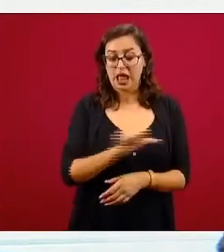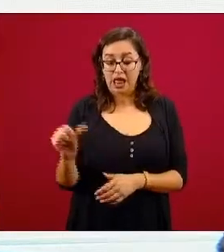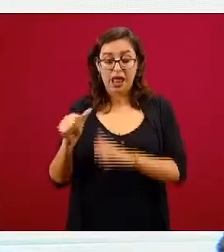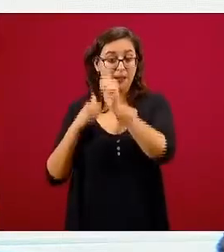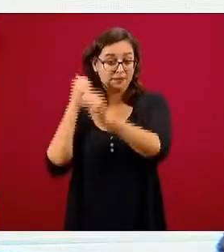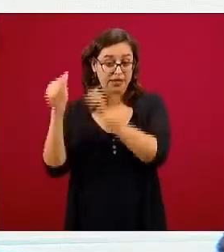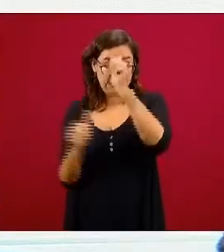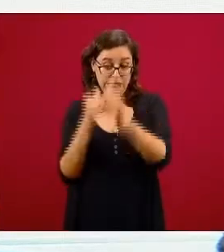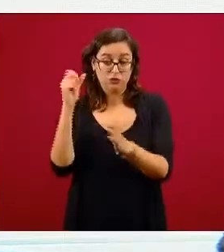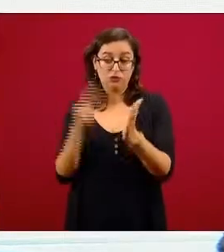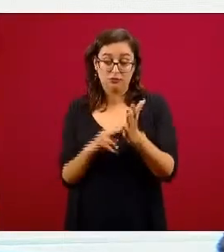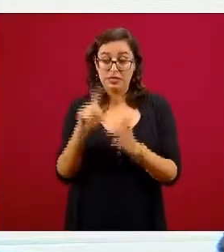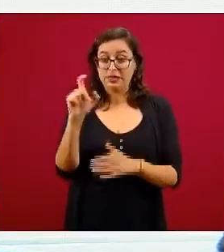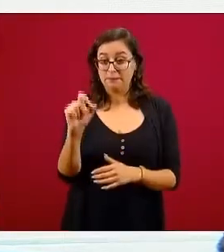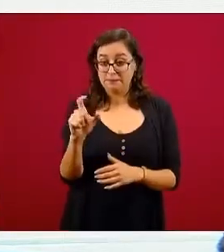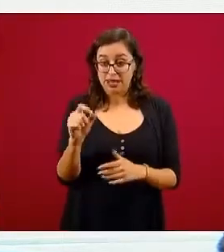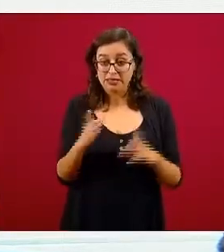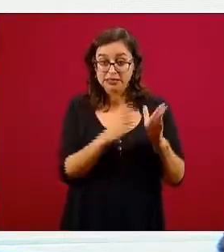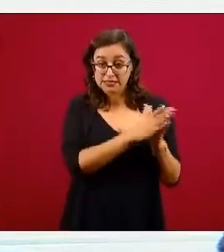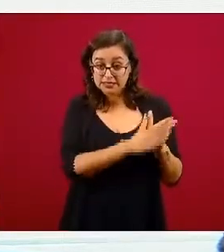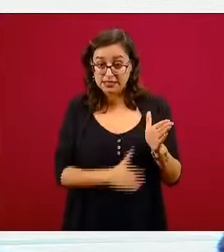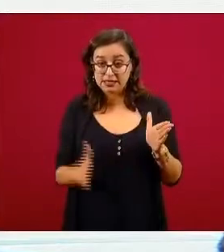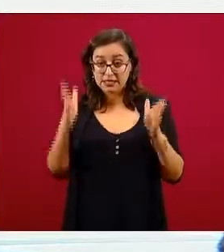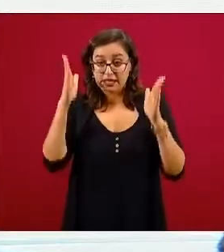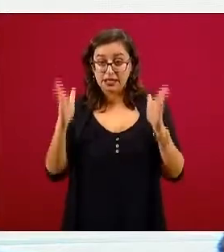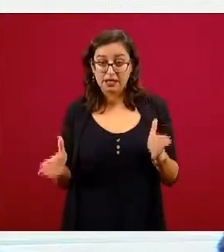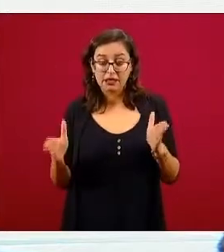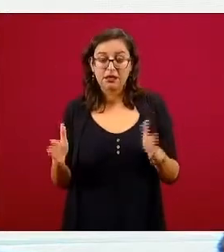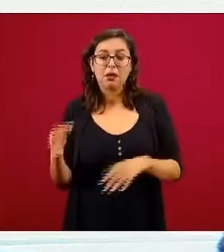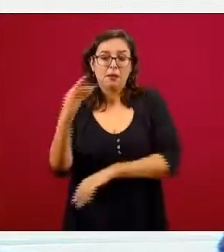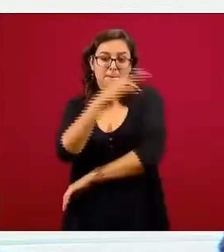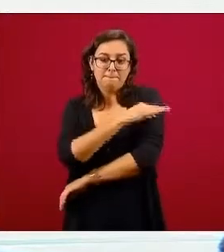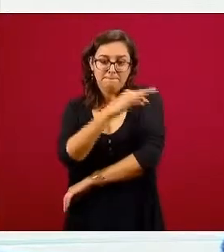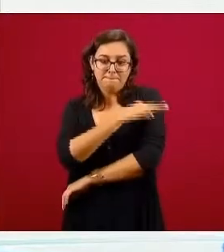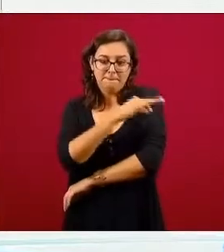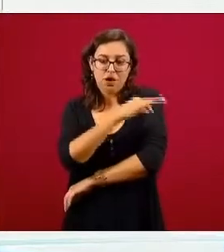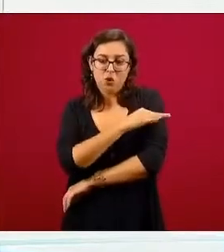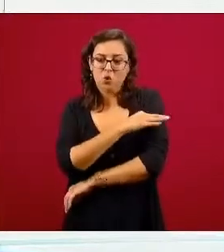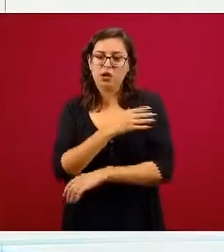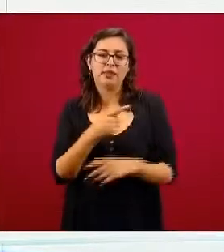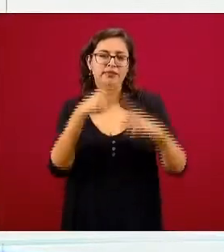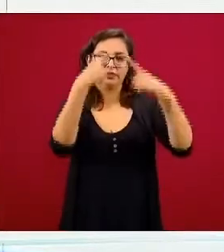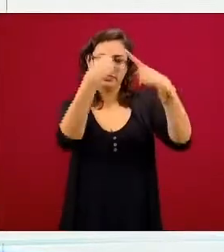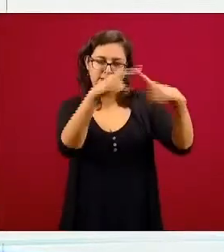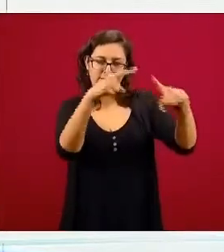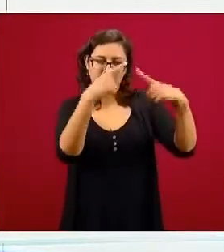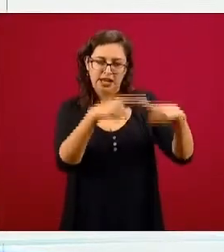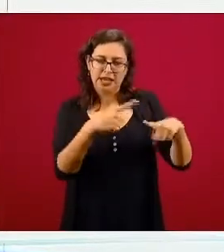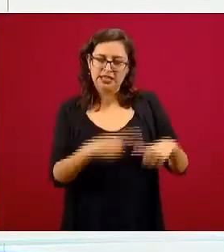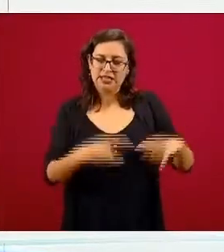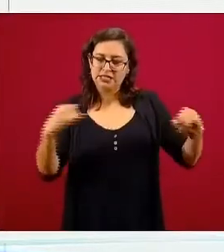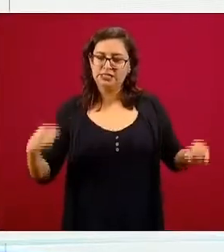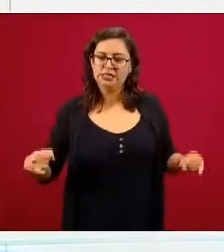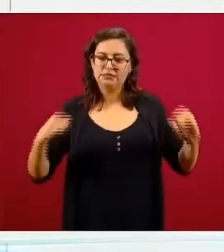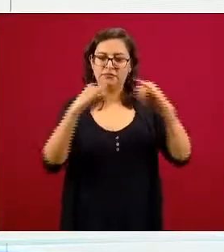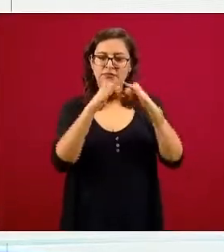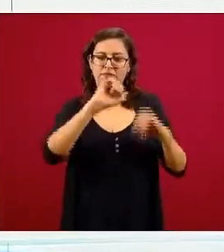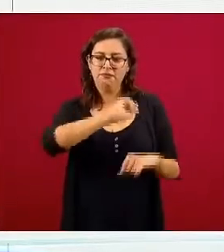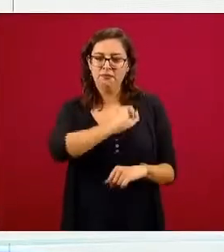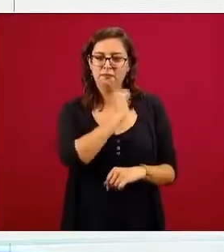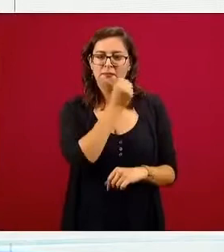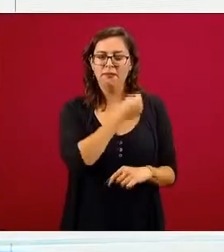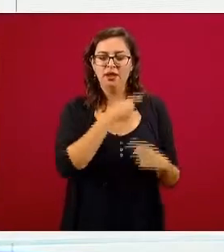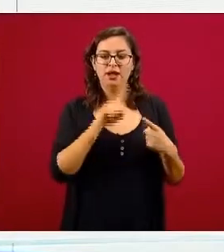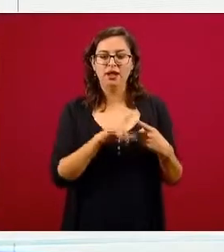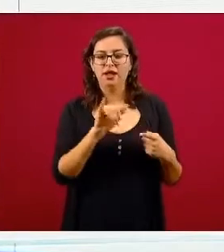abril 2020, usamos estas vacunas. Aquí es una distribución por las instituciones de salud mayores,